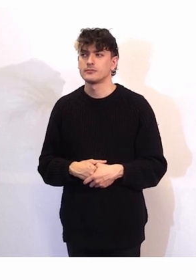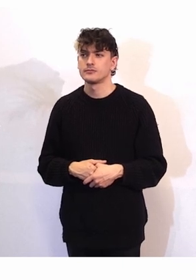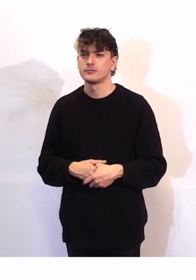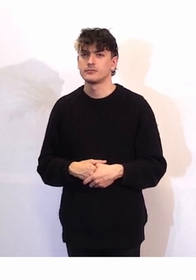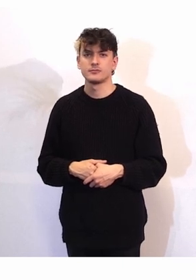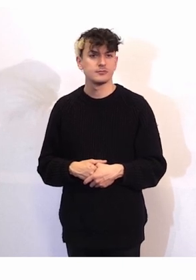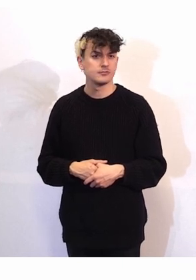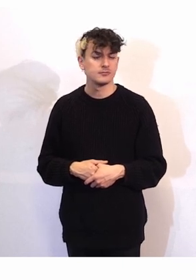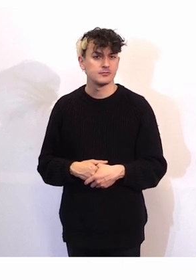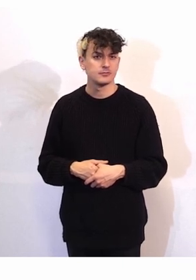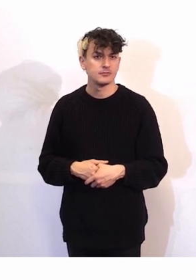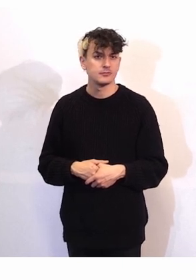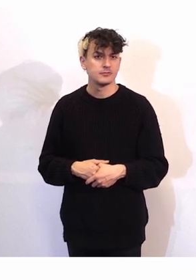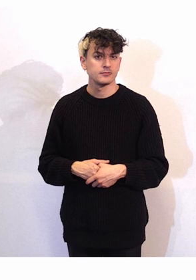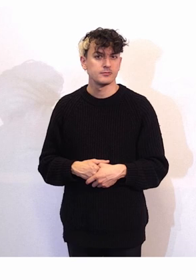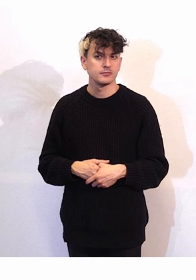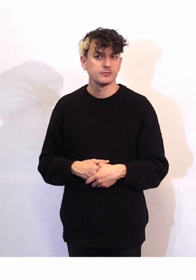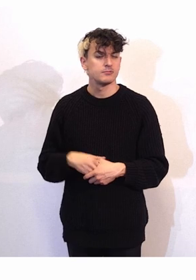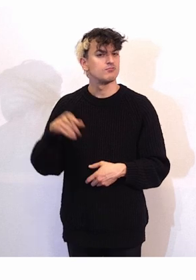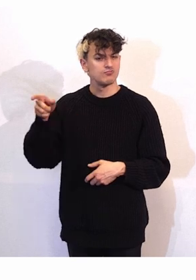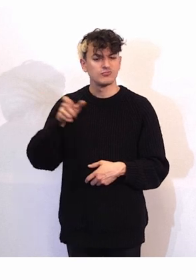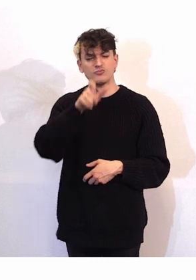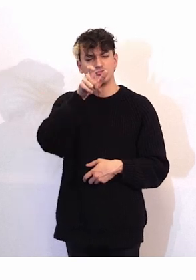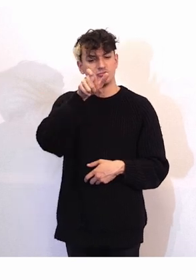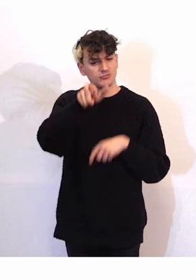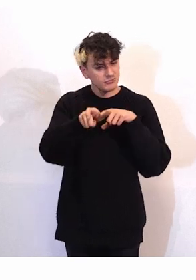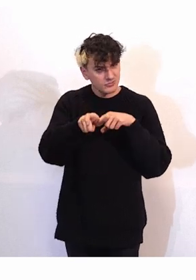Marina está rodeada de gente.